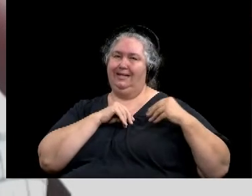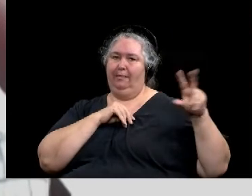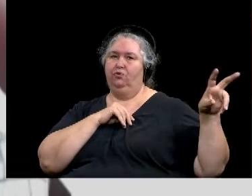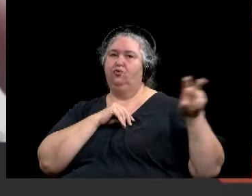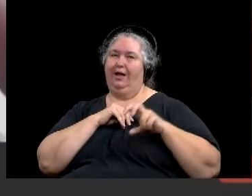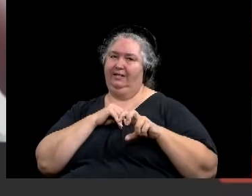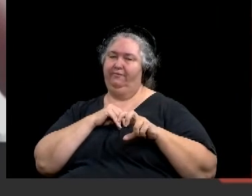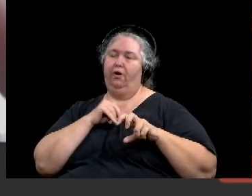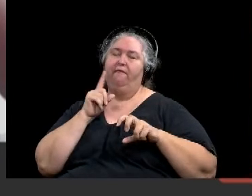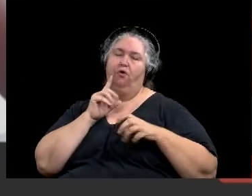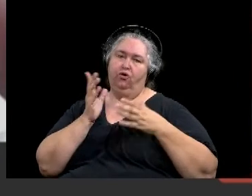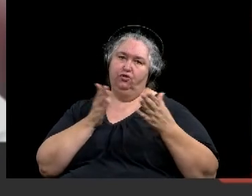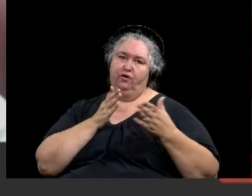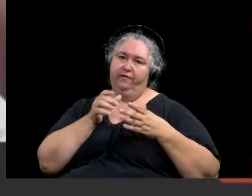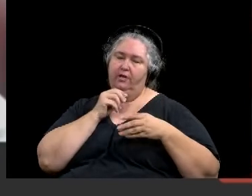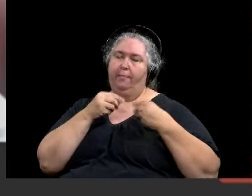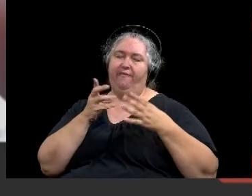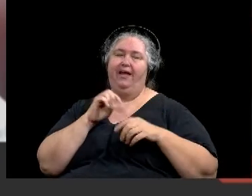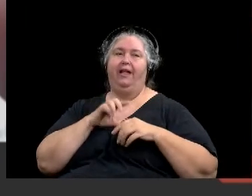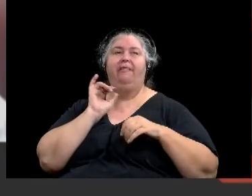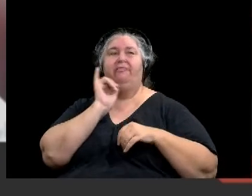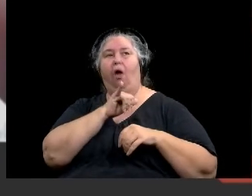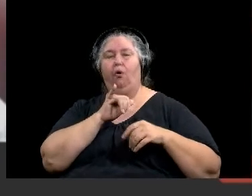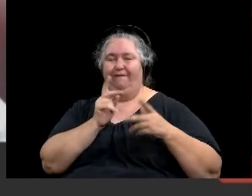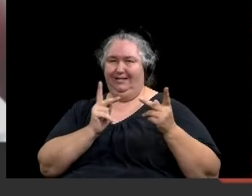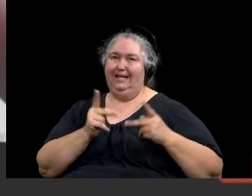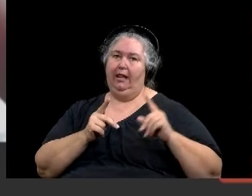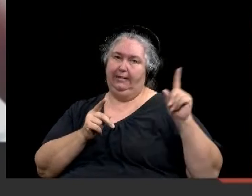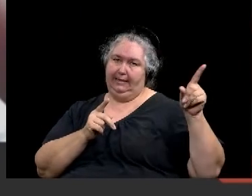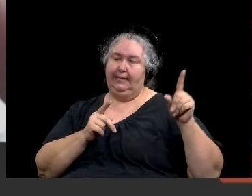pacientes que estamos en